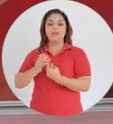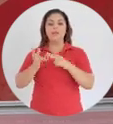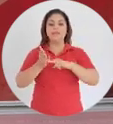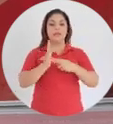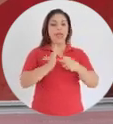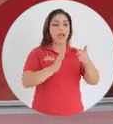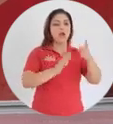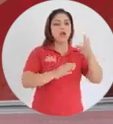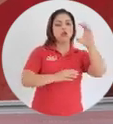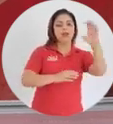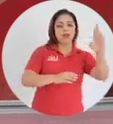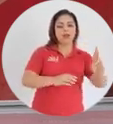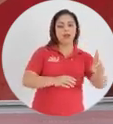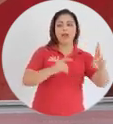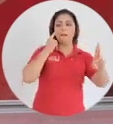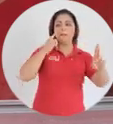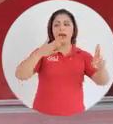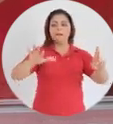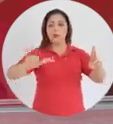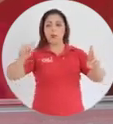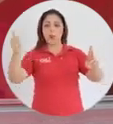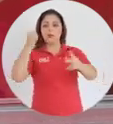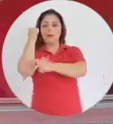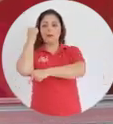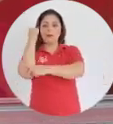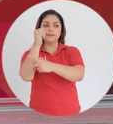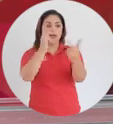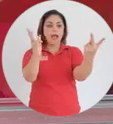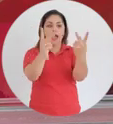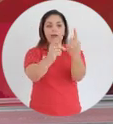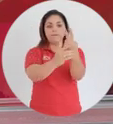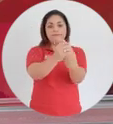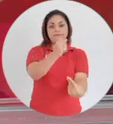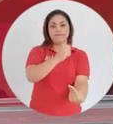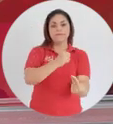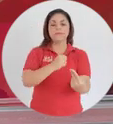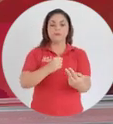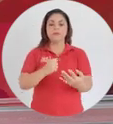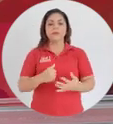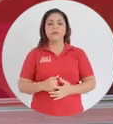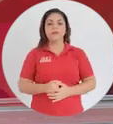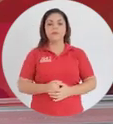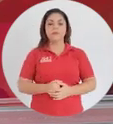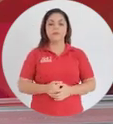sí, de similitud de Costa Rica con el resto de Centroamérica. Y hay